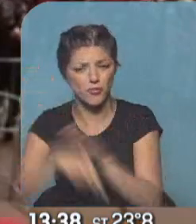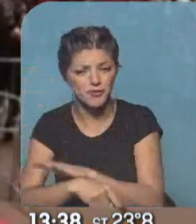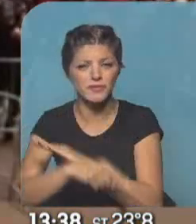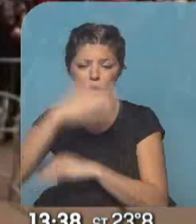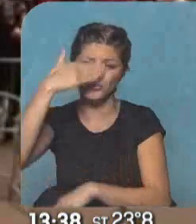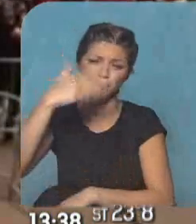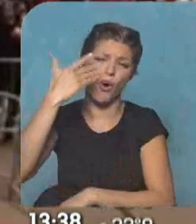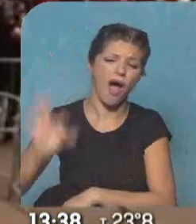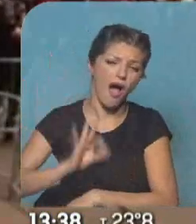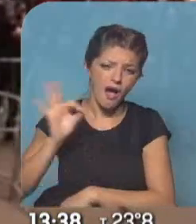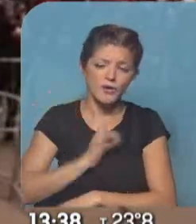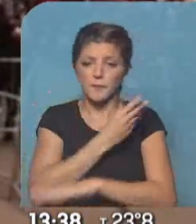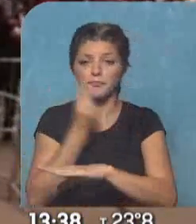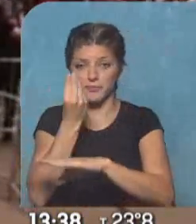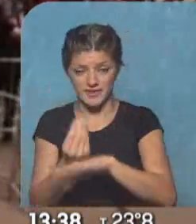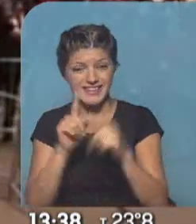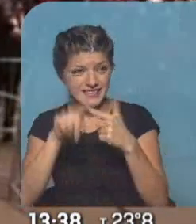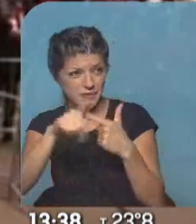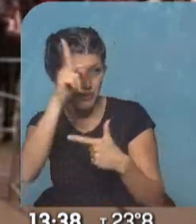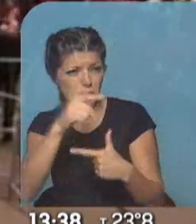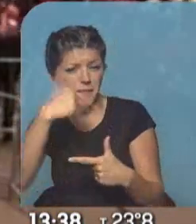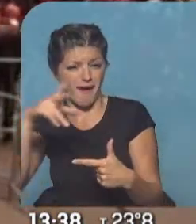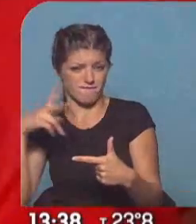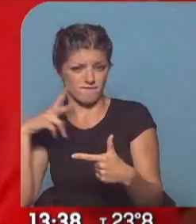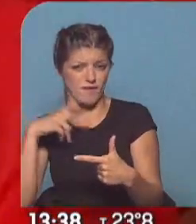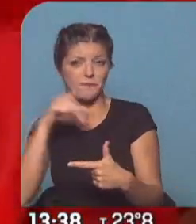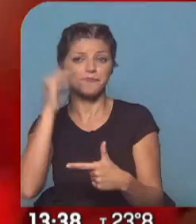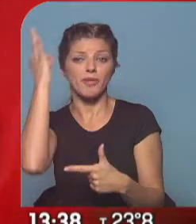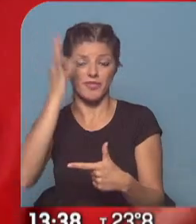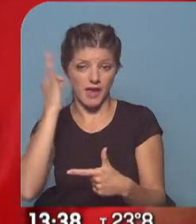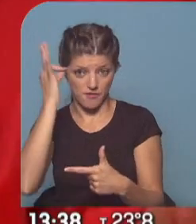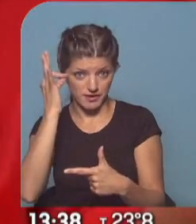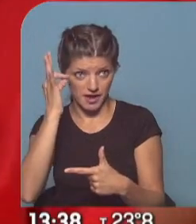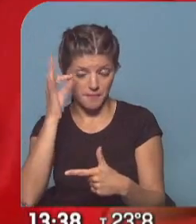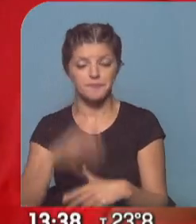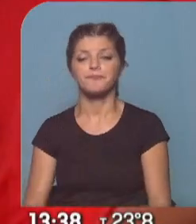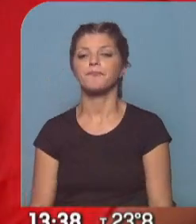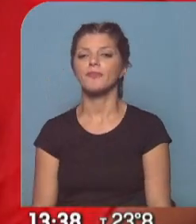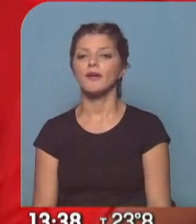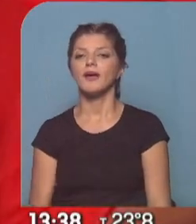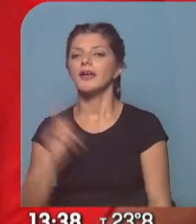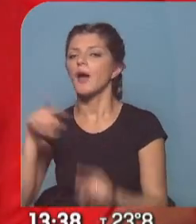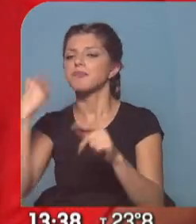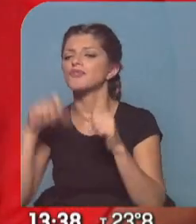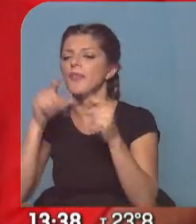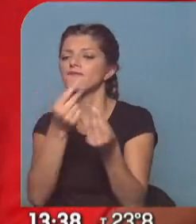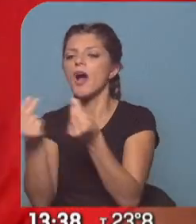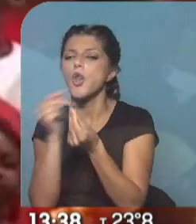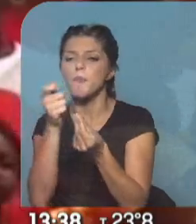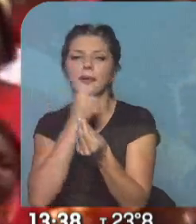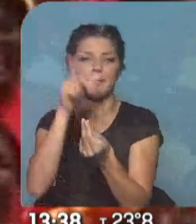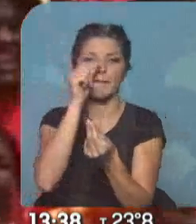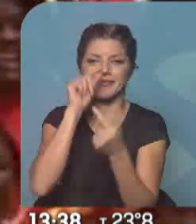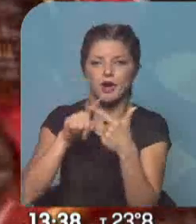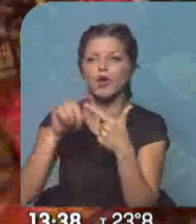largo gobierno y de poseer una de las mayores fortunas de África, beneficiándose de las principales riquezas del país, como el